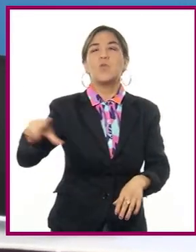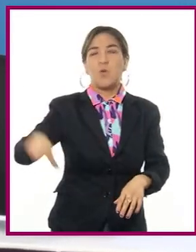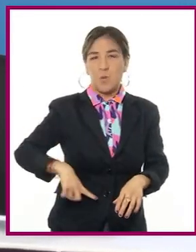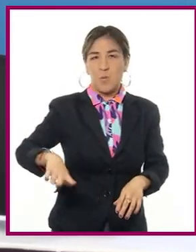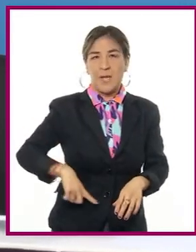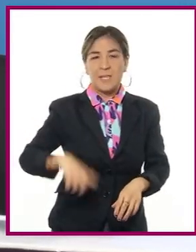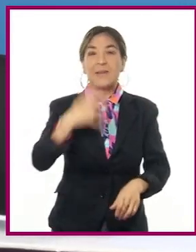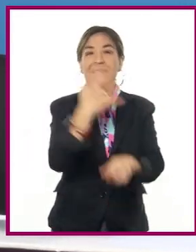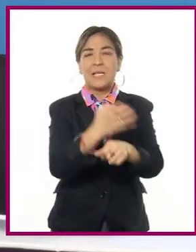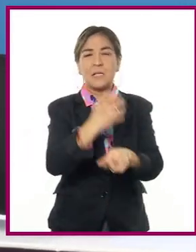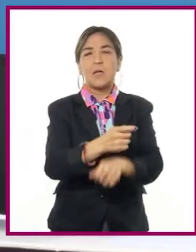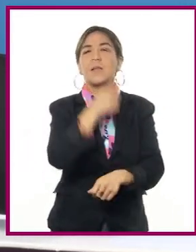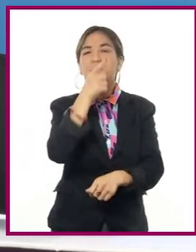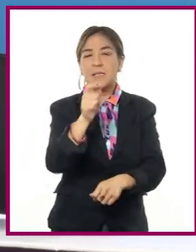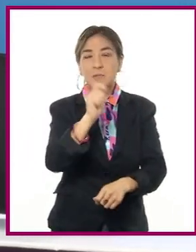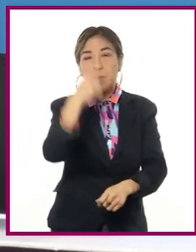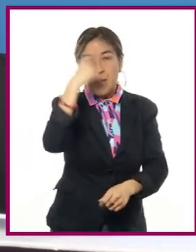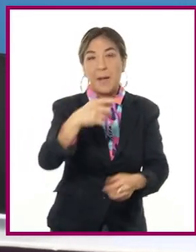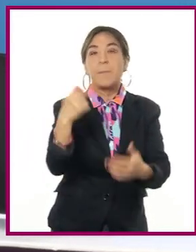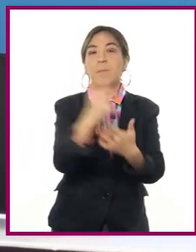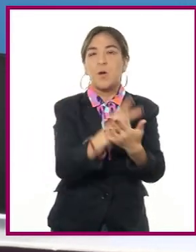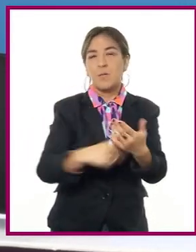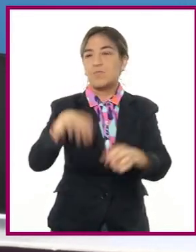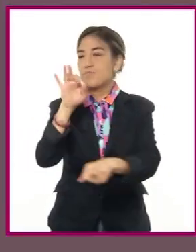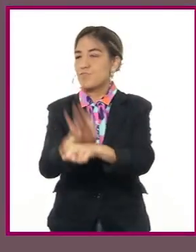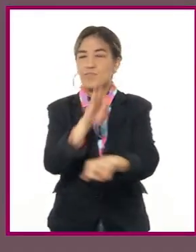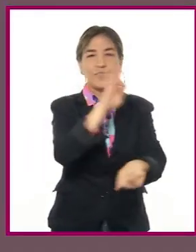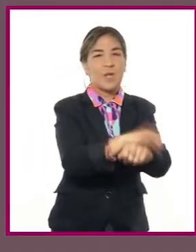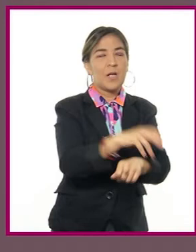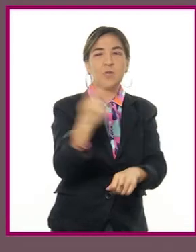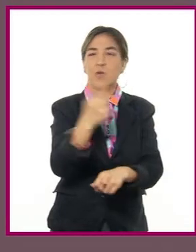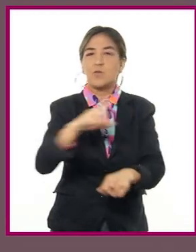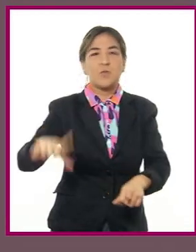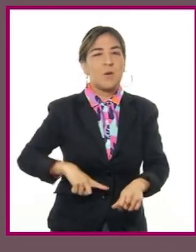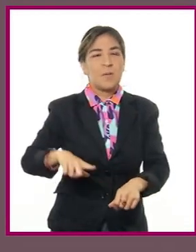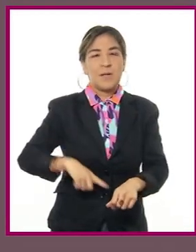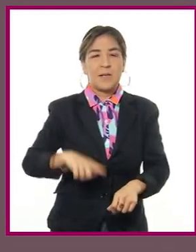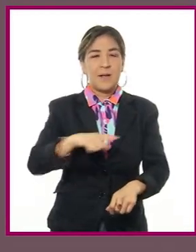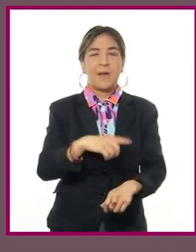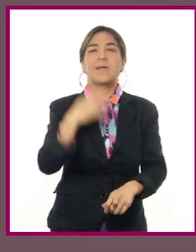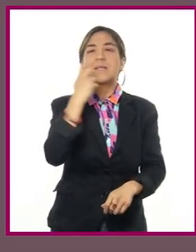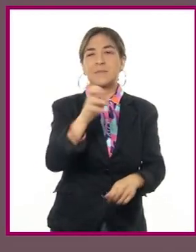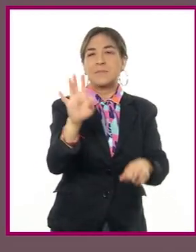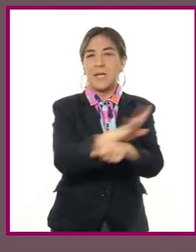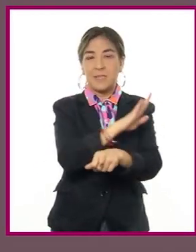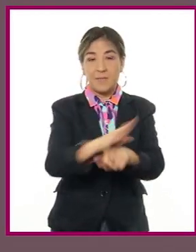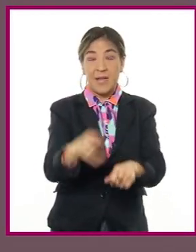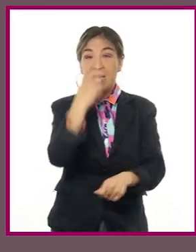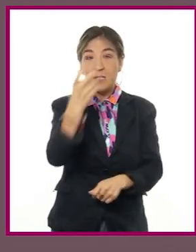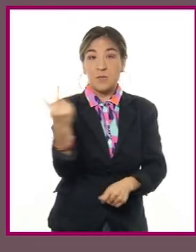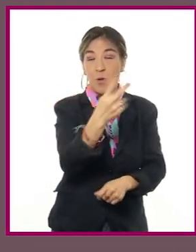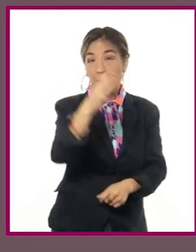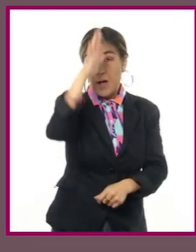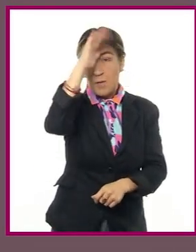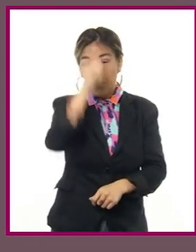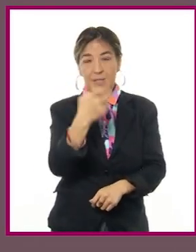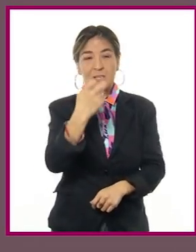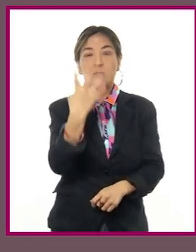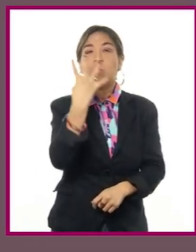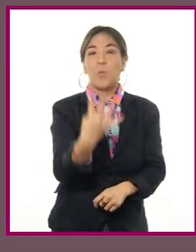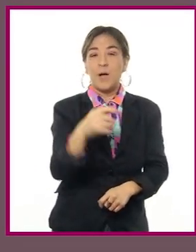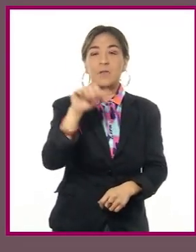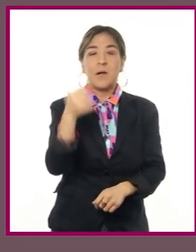programa era para el beneficio de ambos gobiernos. Por acuerdo entre ambos gobiernos, el 4 de